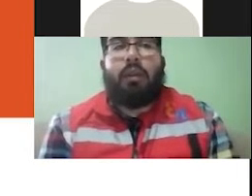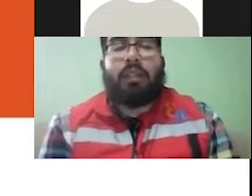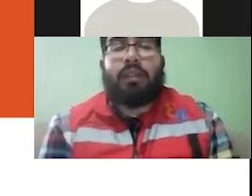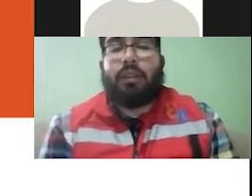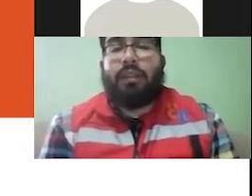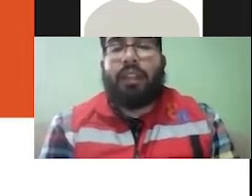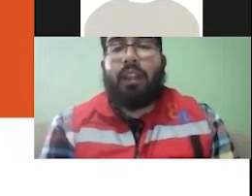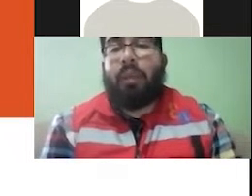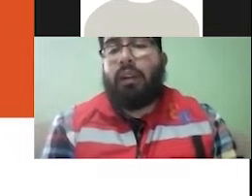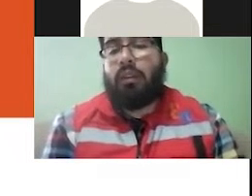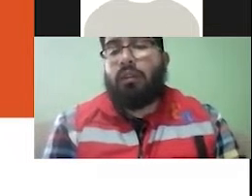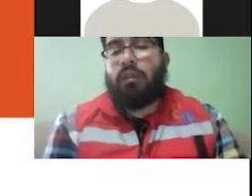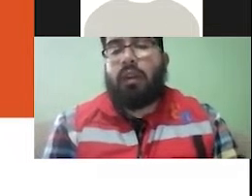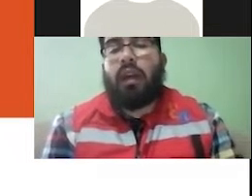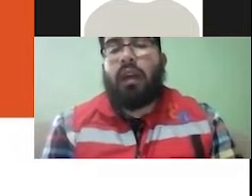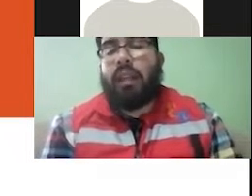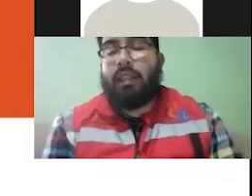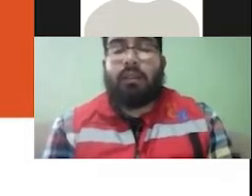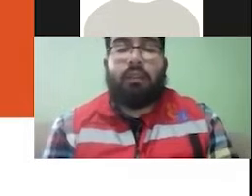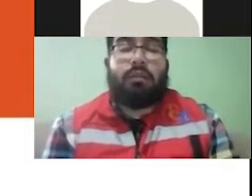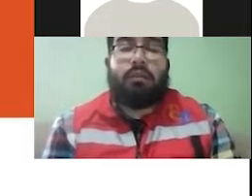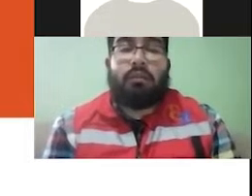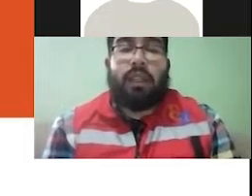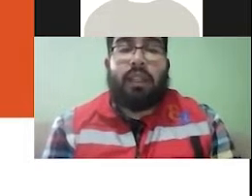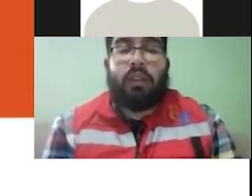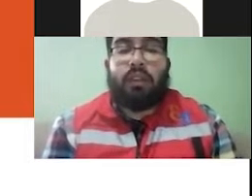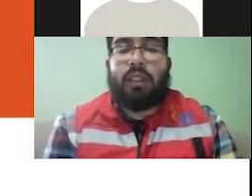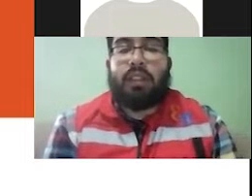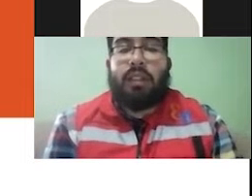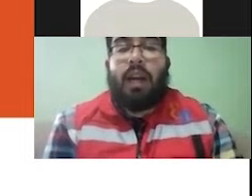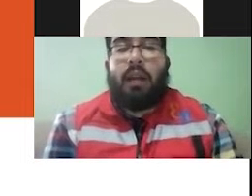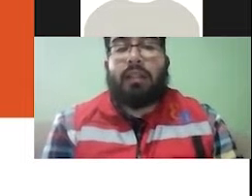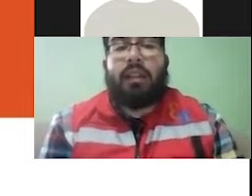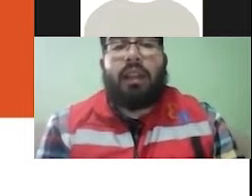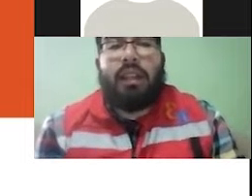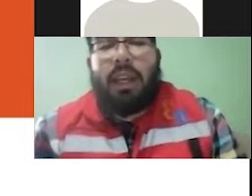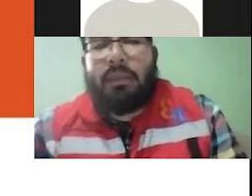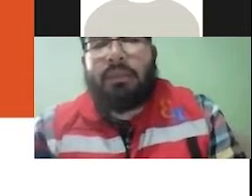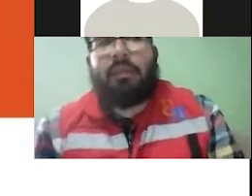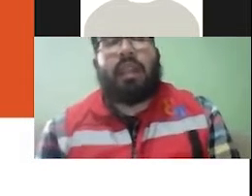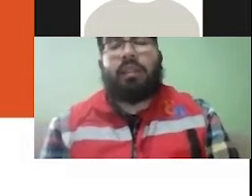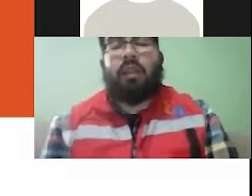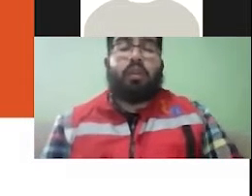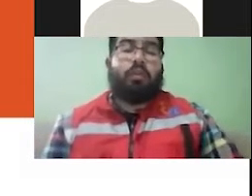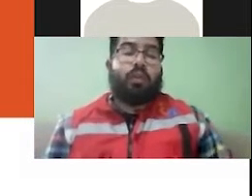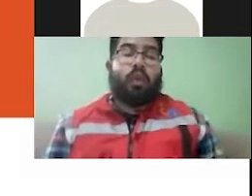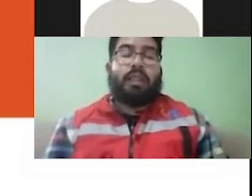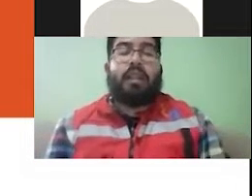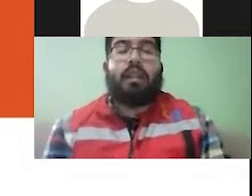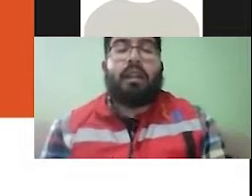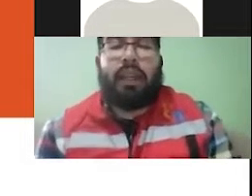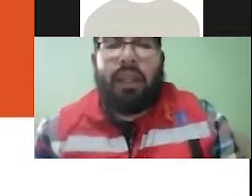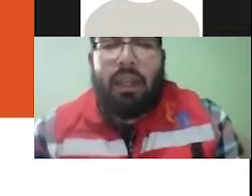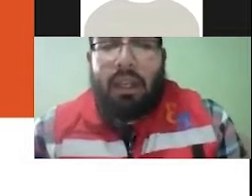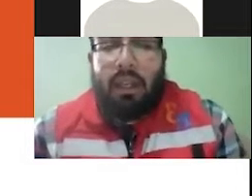trabajo parece que no está afectado, pero hay esto, ¿no? Entonces, a partir de ahí ya es otro punto a